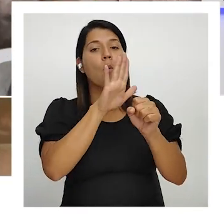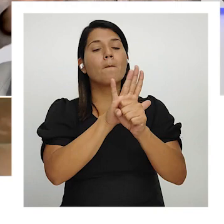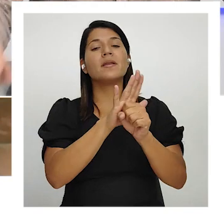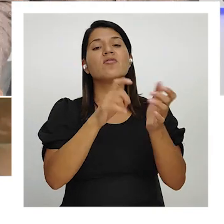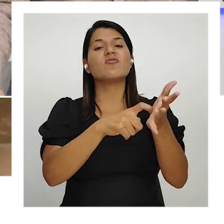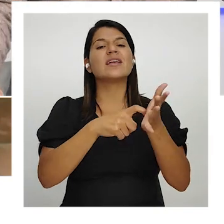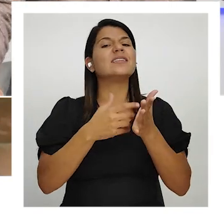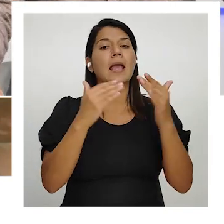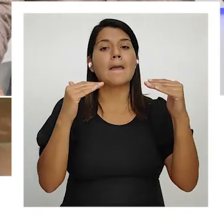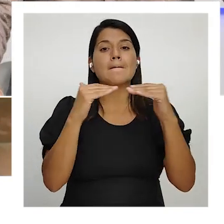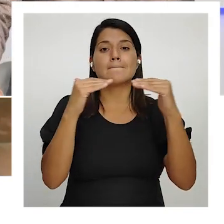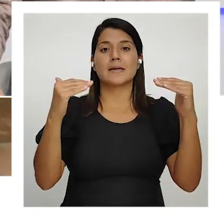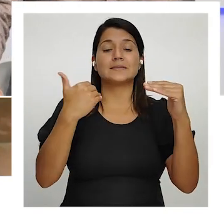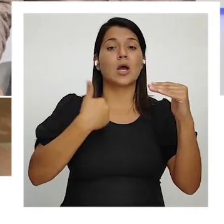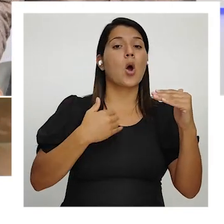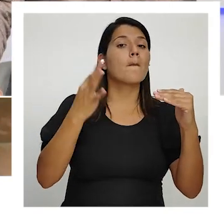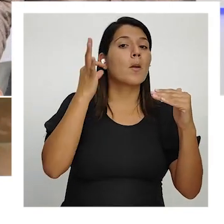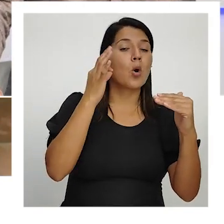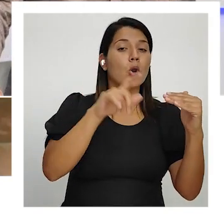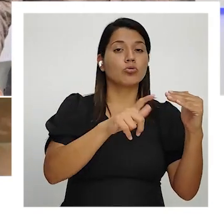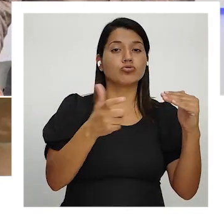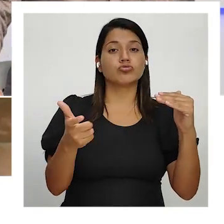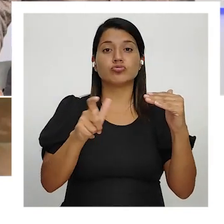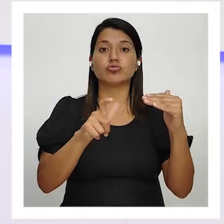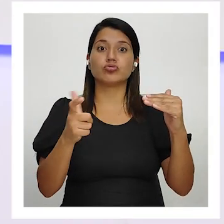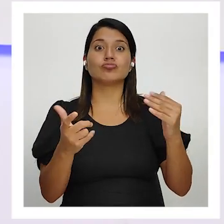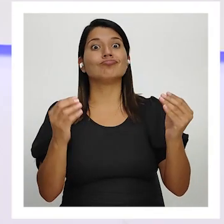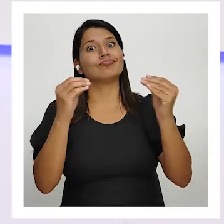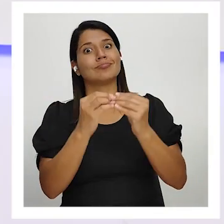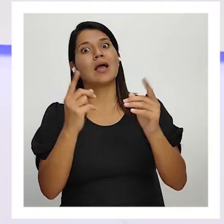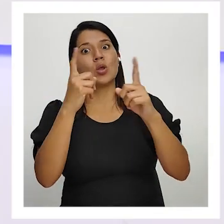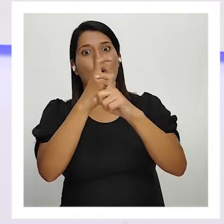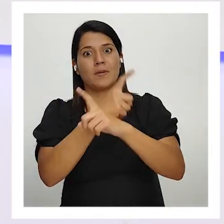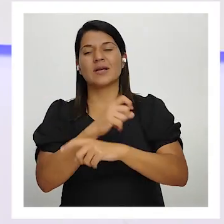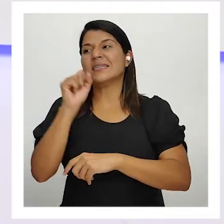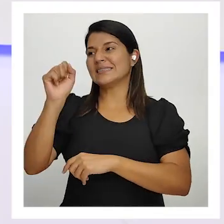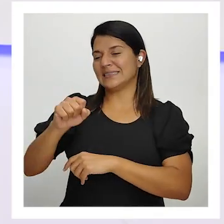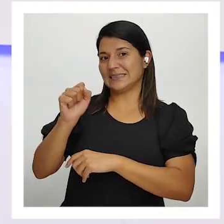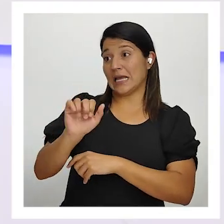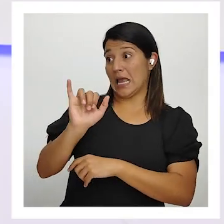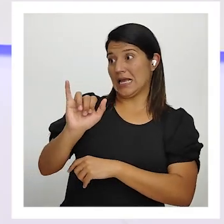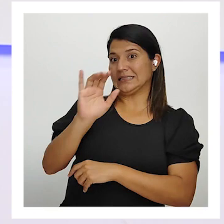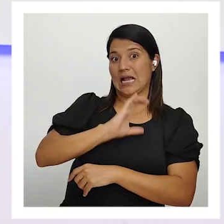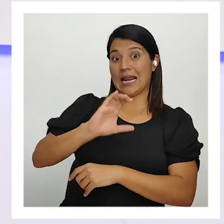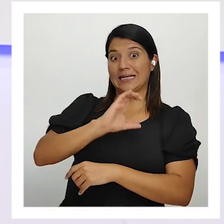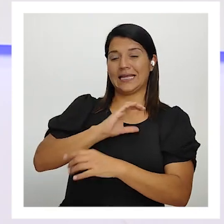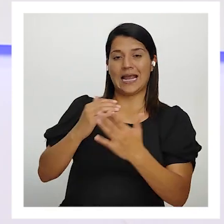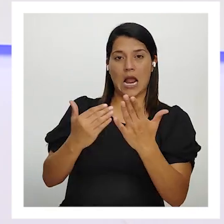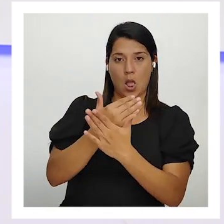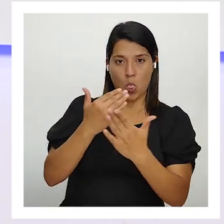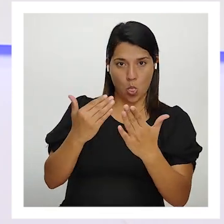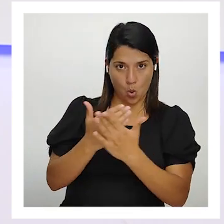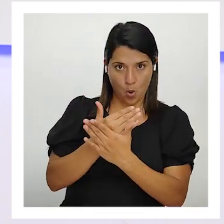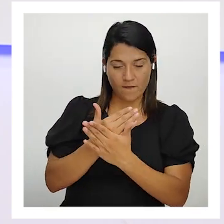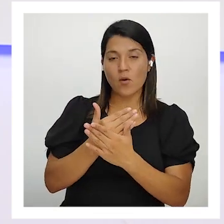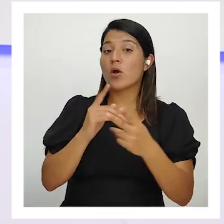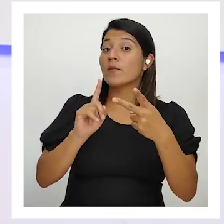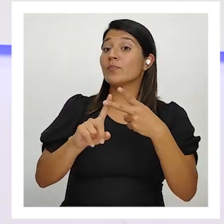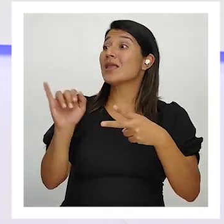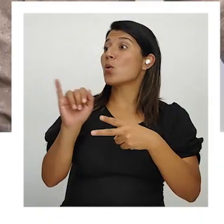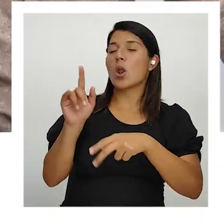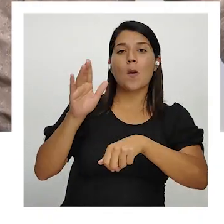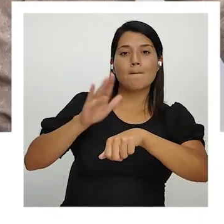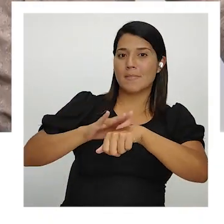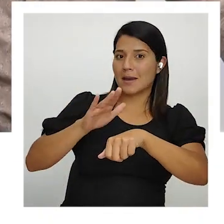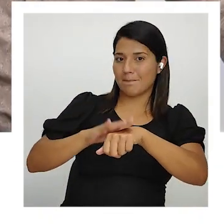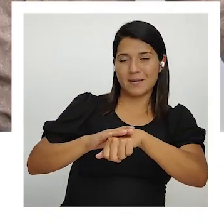agrega también complejidad a este proceso. Sí, que eso es un aspecto nuevo en estas elecciones, al igual que no se permitirá la reelección de